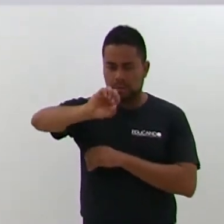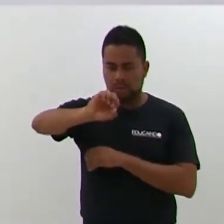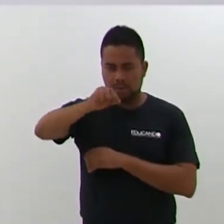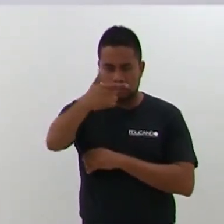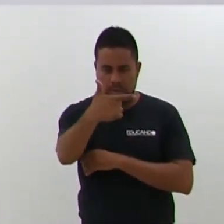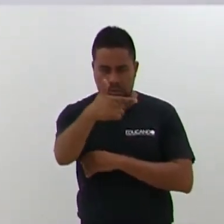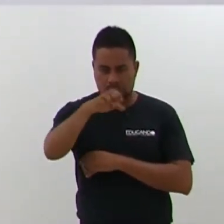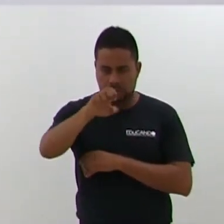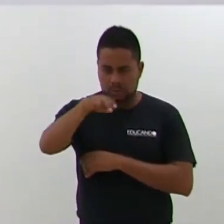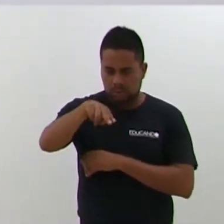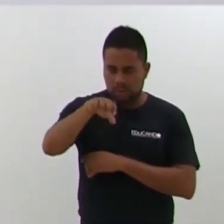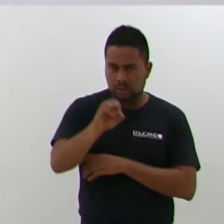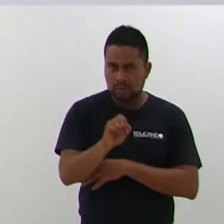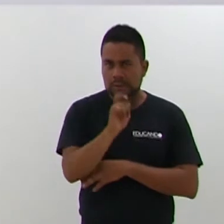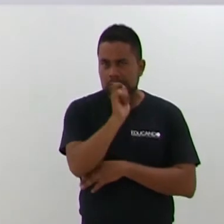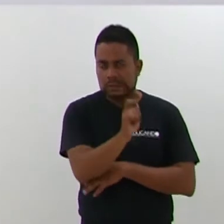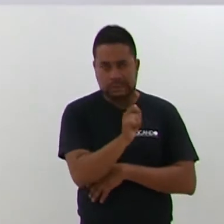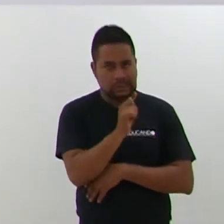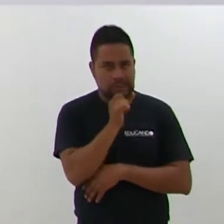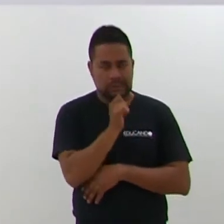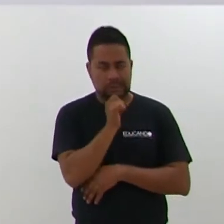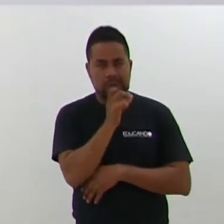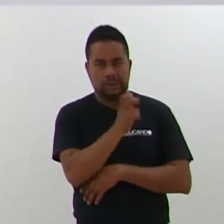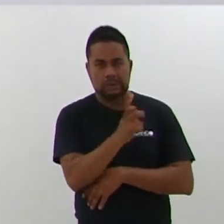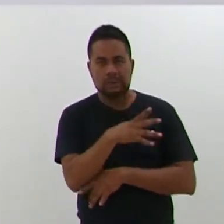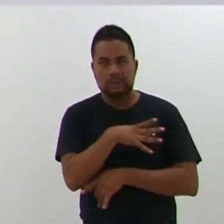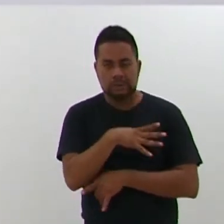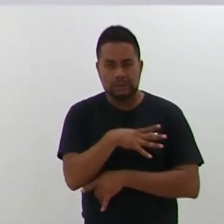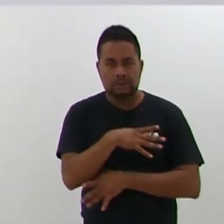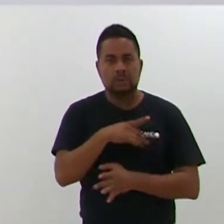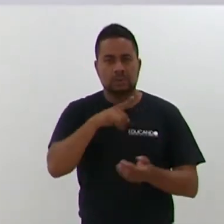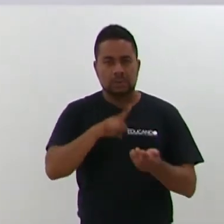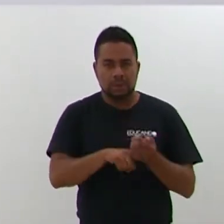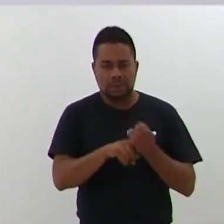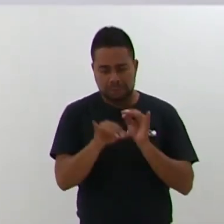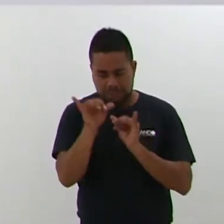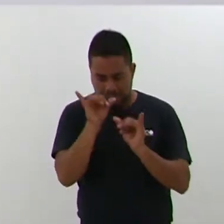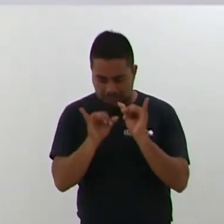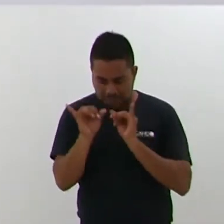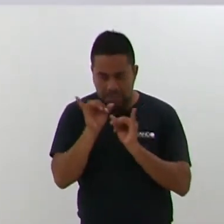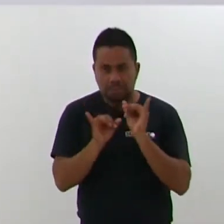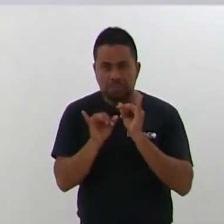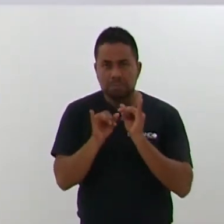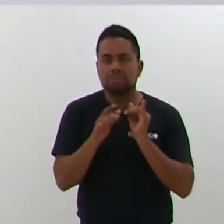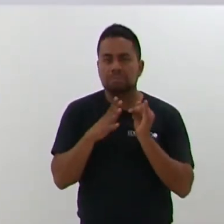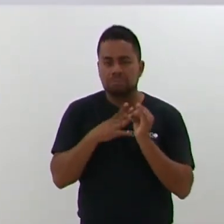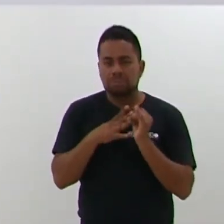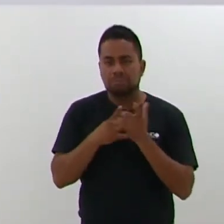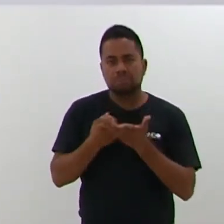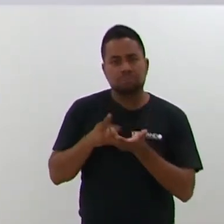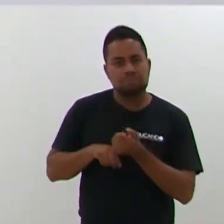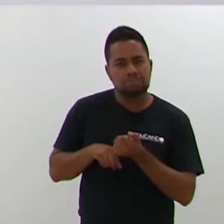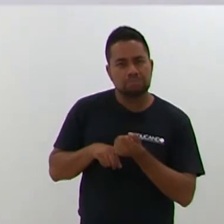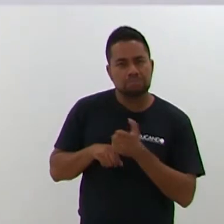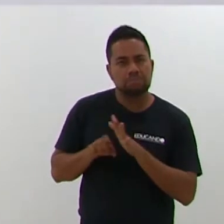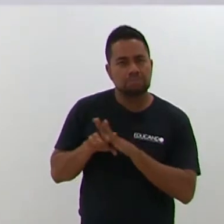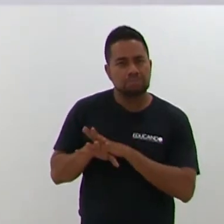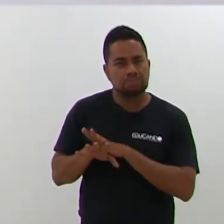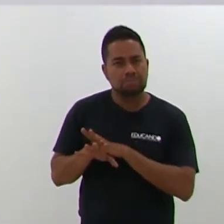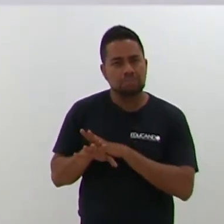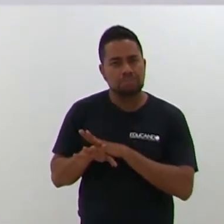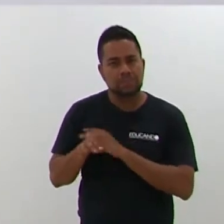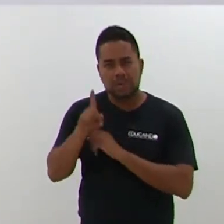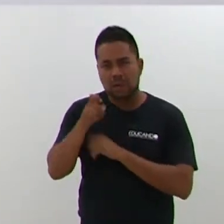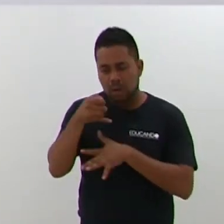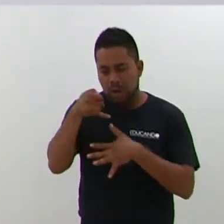hidrógeno. Hidrógeno, ¿qué es el hidrógeno? Pues es un elemento químico que encontramos en el